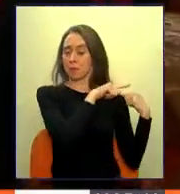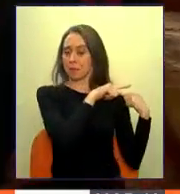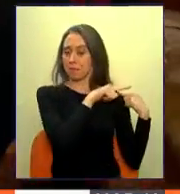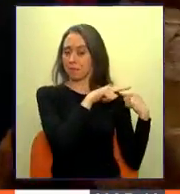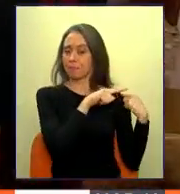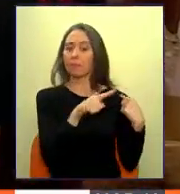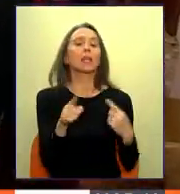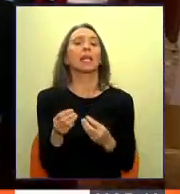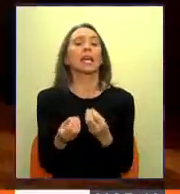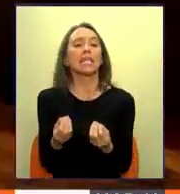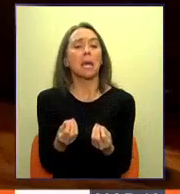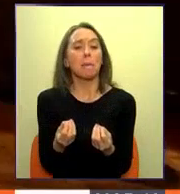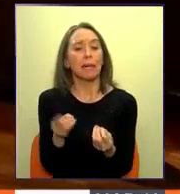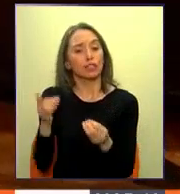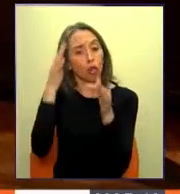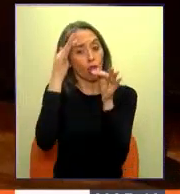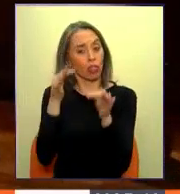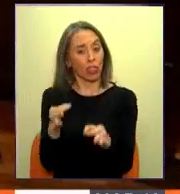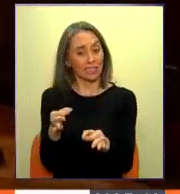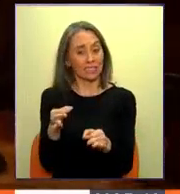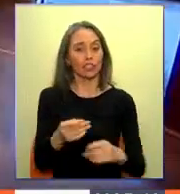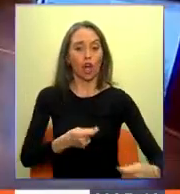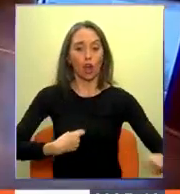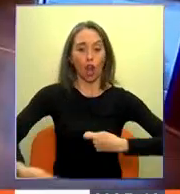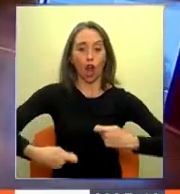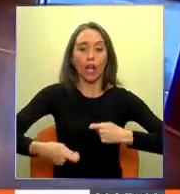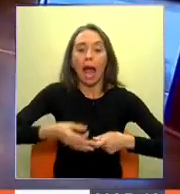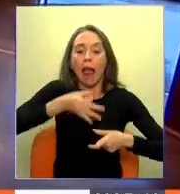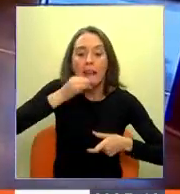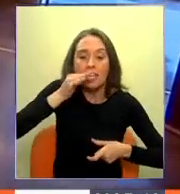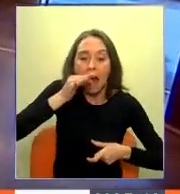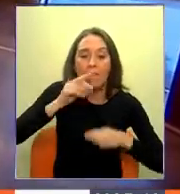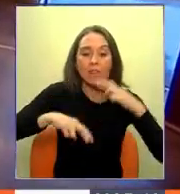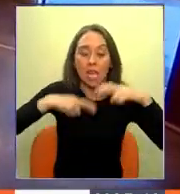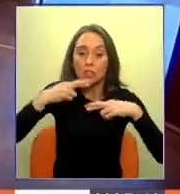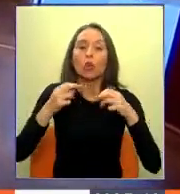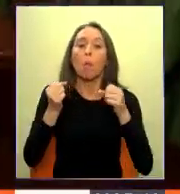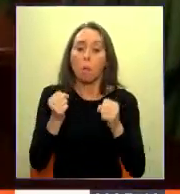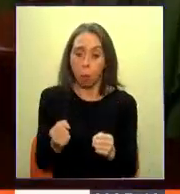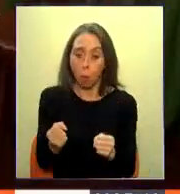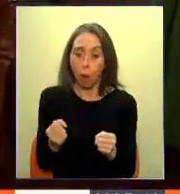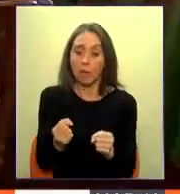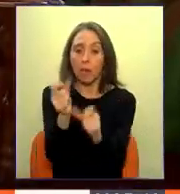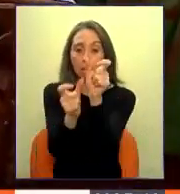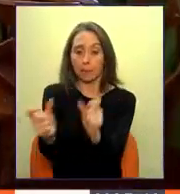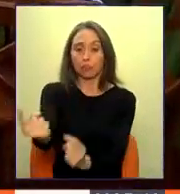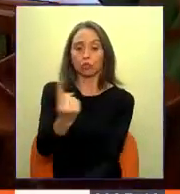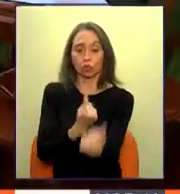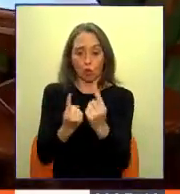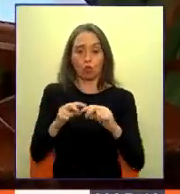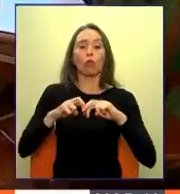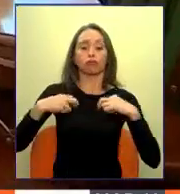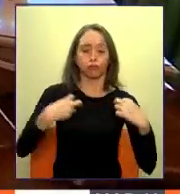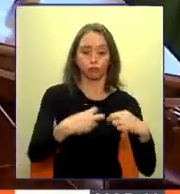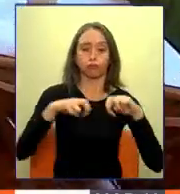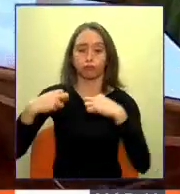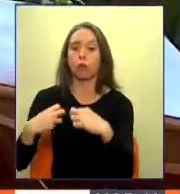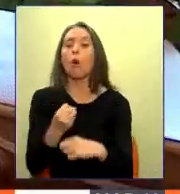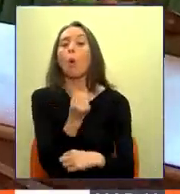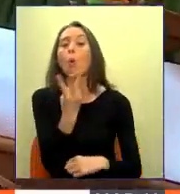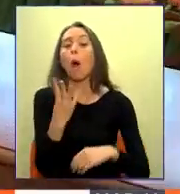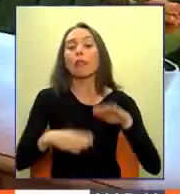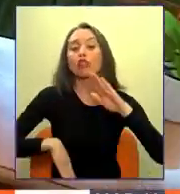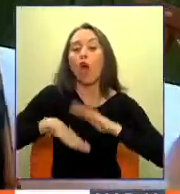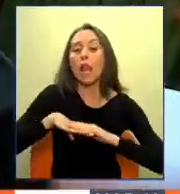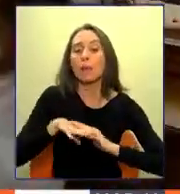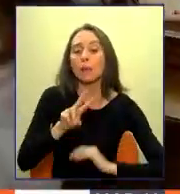lo que ocurrió con esta medida es que aquellos locales como cafés y restaurantes pueden volver a atender público en su interior, pero con un aforo limitado a